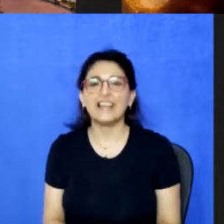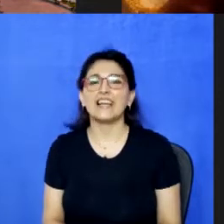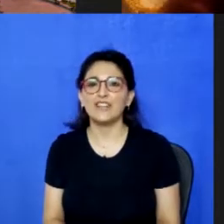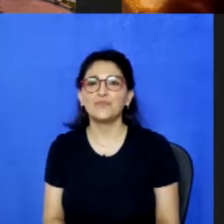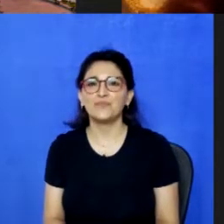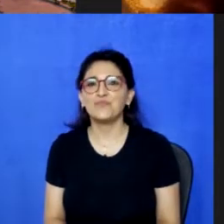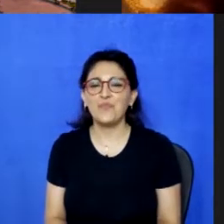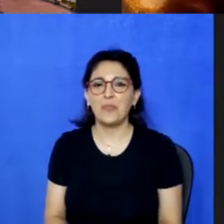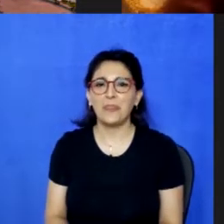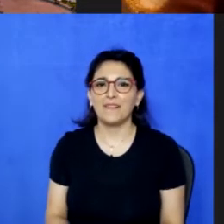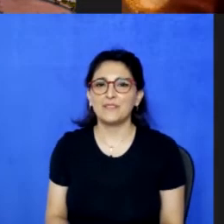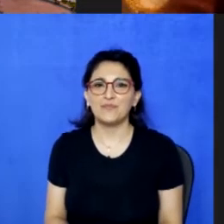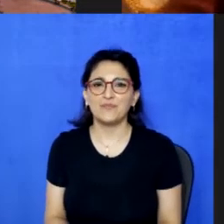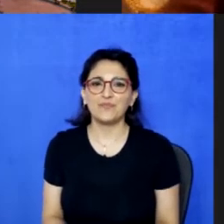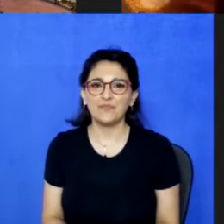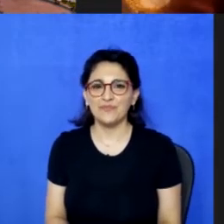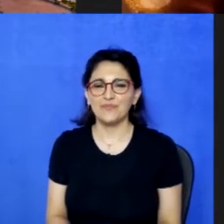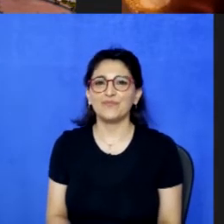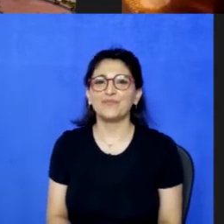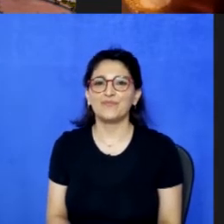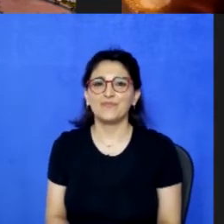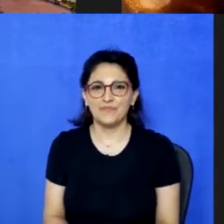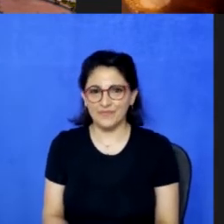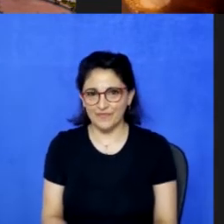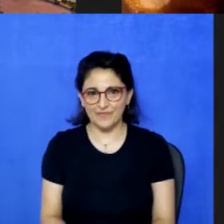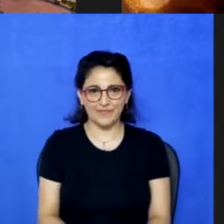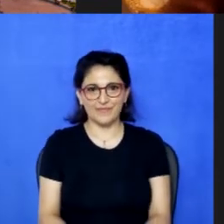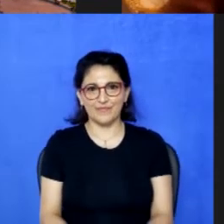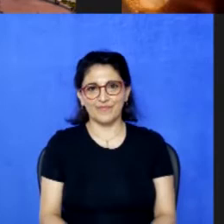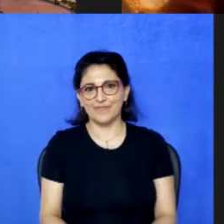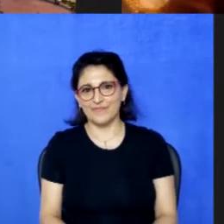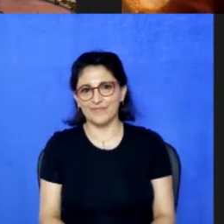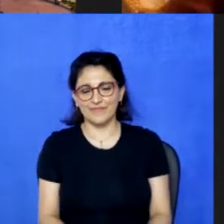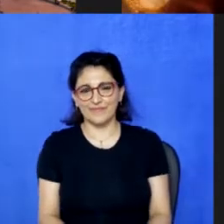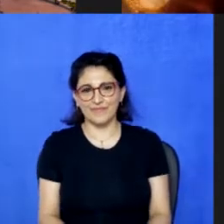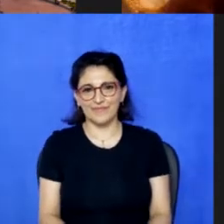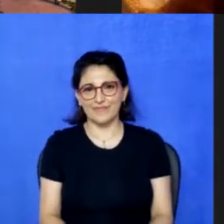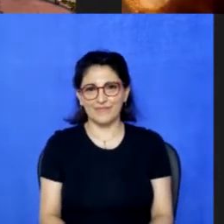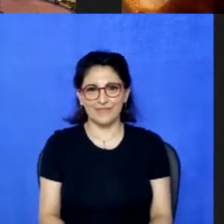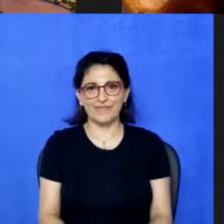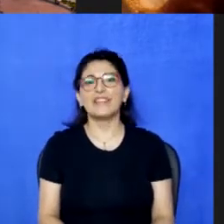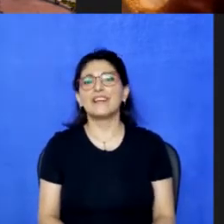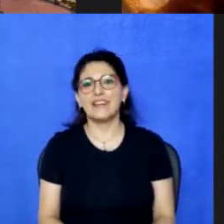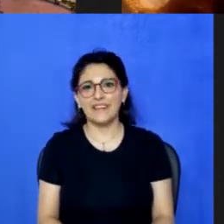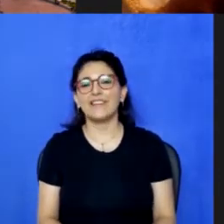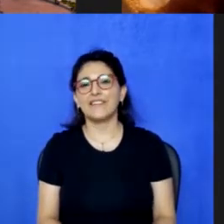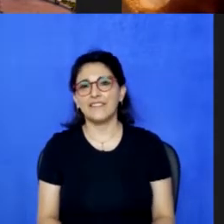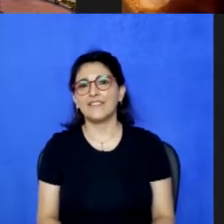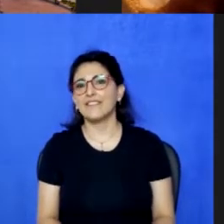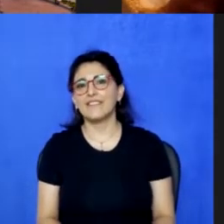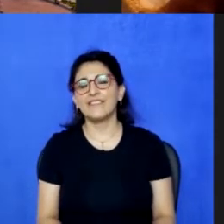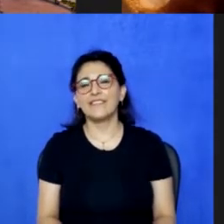¿entendés? Uh-huh. No podían volver si Mauro no le caía bien. Y a mí